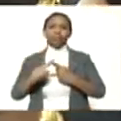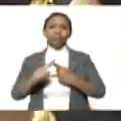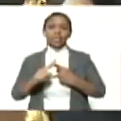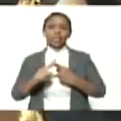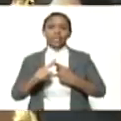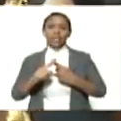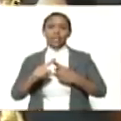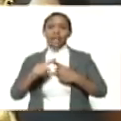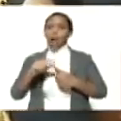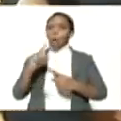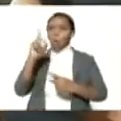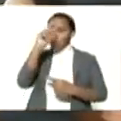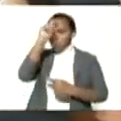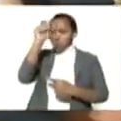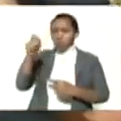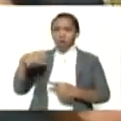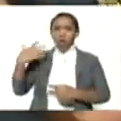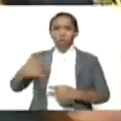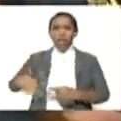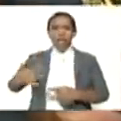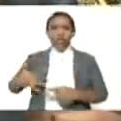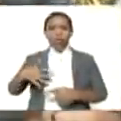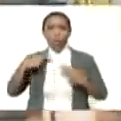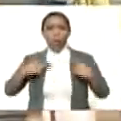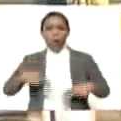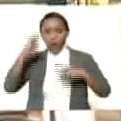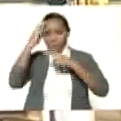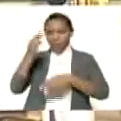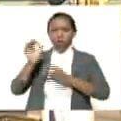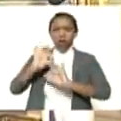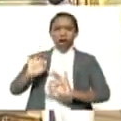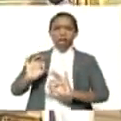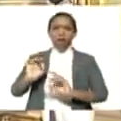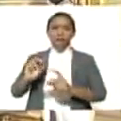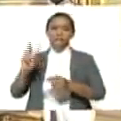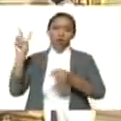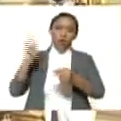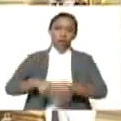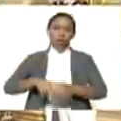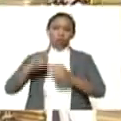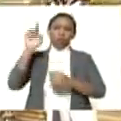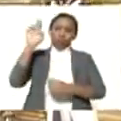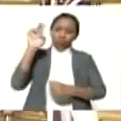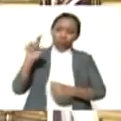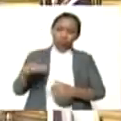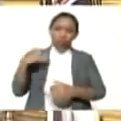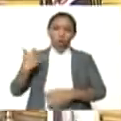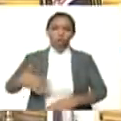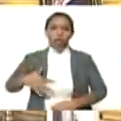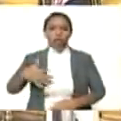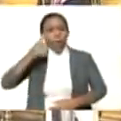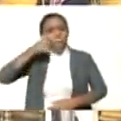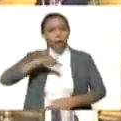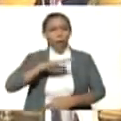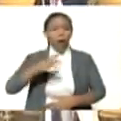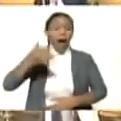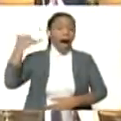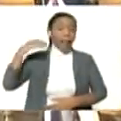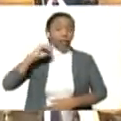de desconocimiento de los derechos humanos, de violación permanente de los derechos del pueblo para